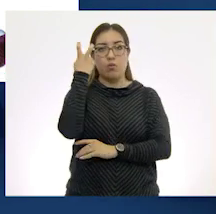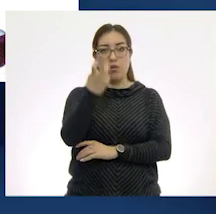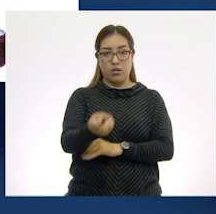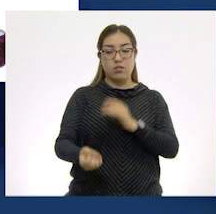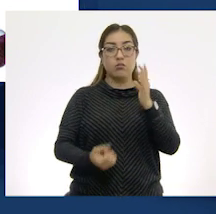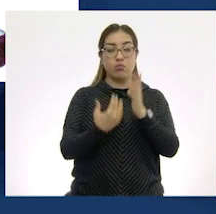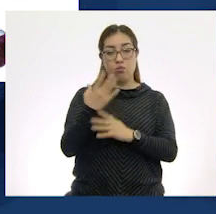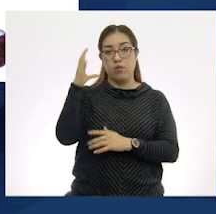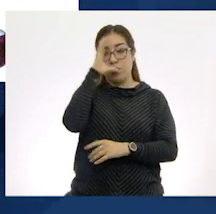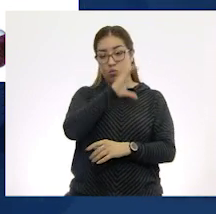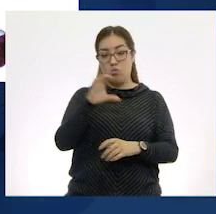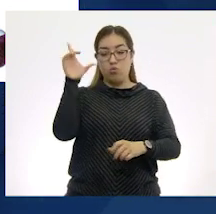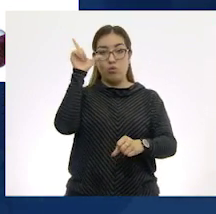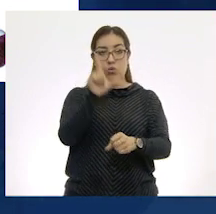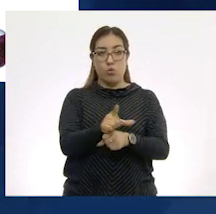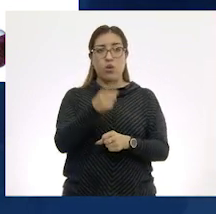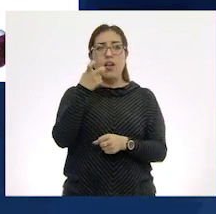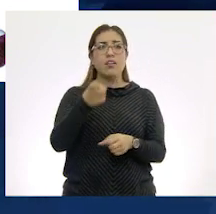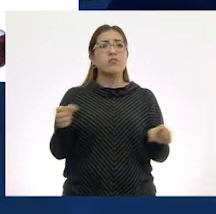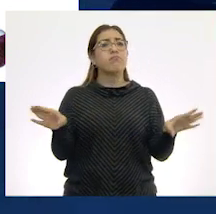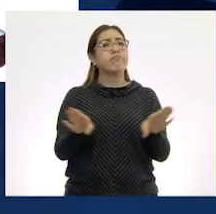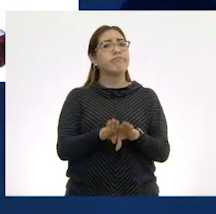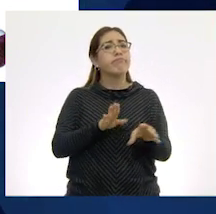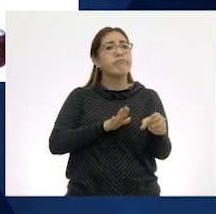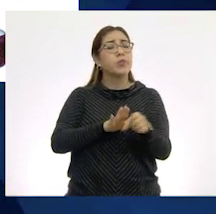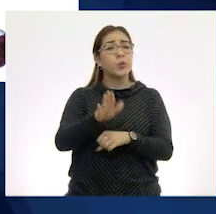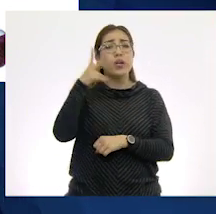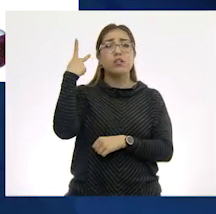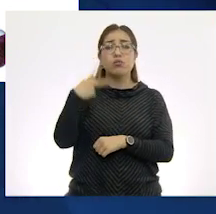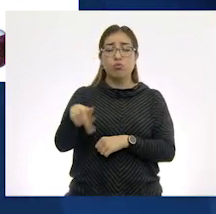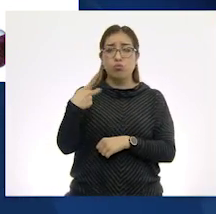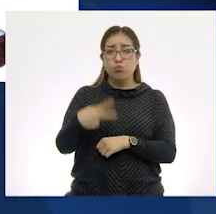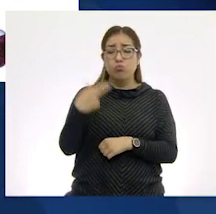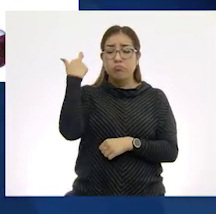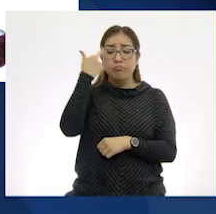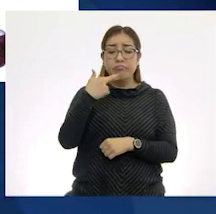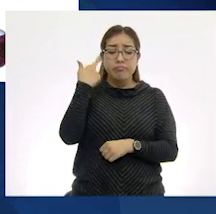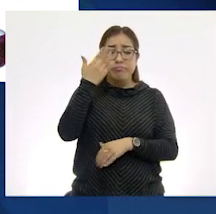civilización. ¿Y cuáles fueron los avances de este primer imperio chino?